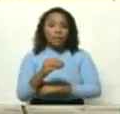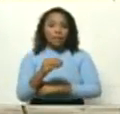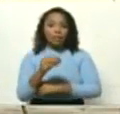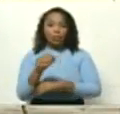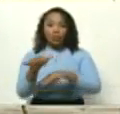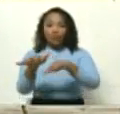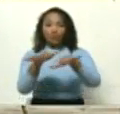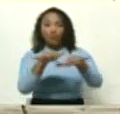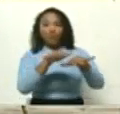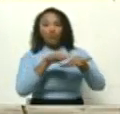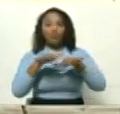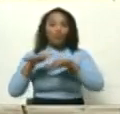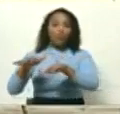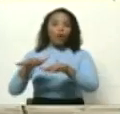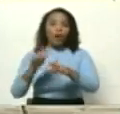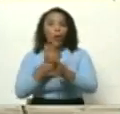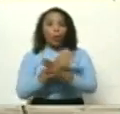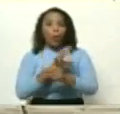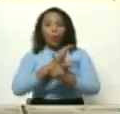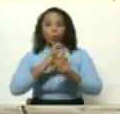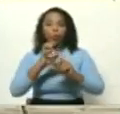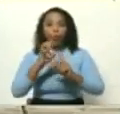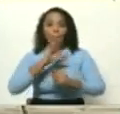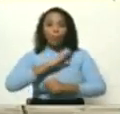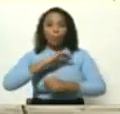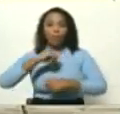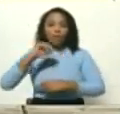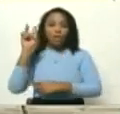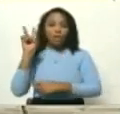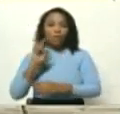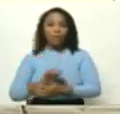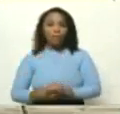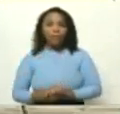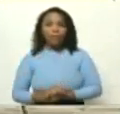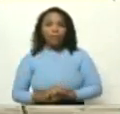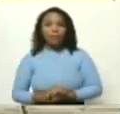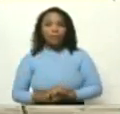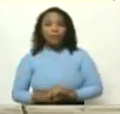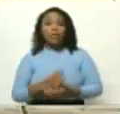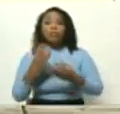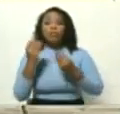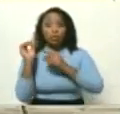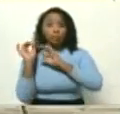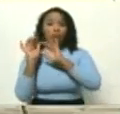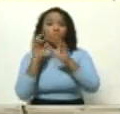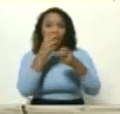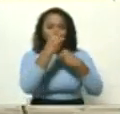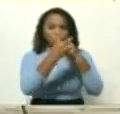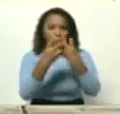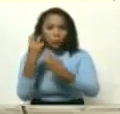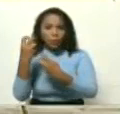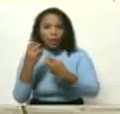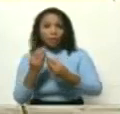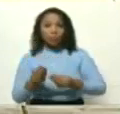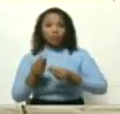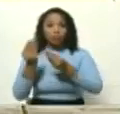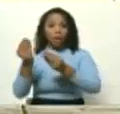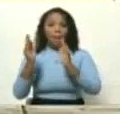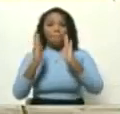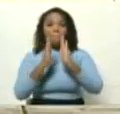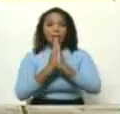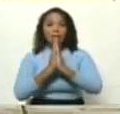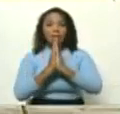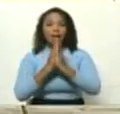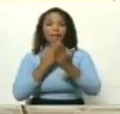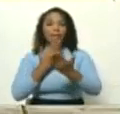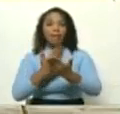adornadito con estos juegos tradicionales, y es muy visitado. Entonces vamos a dar esa misa de Acción de